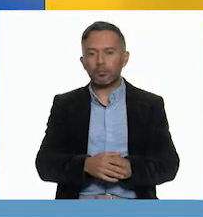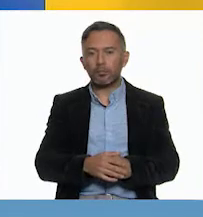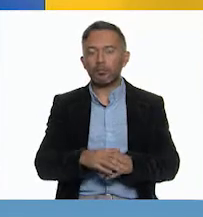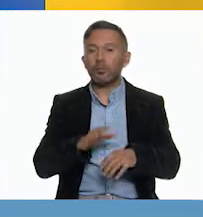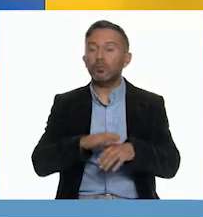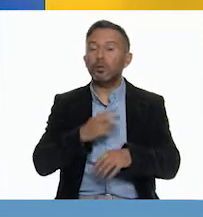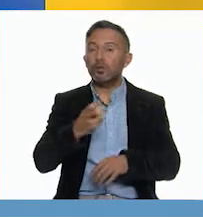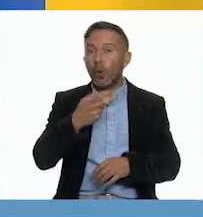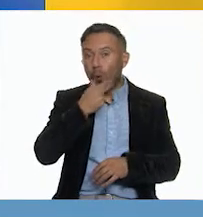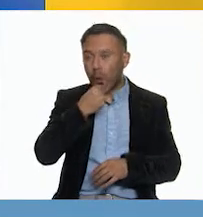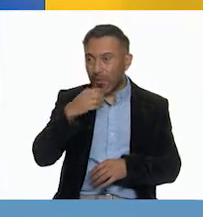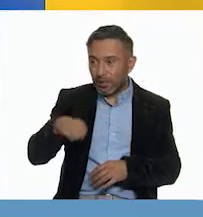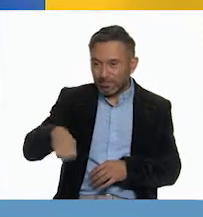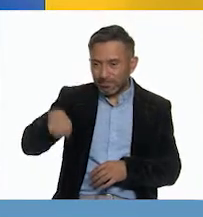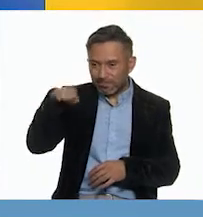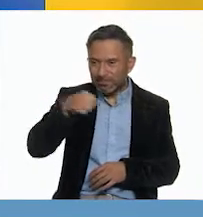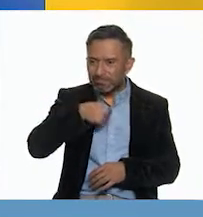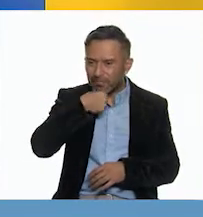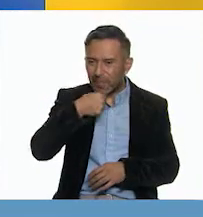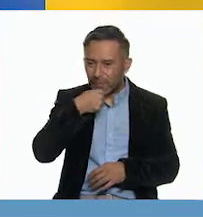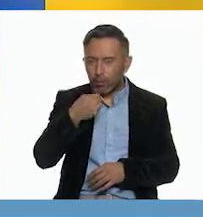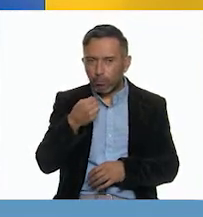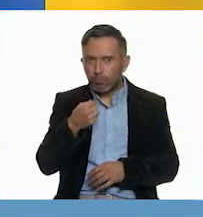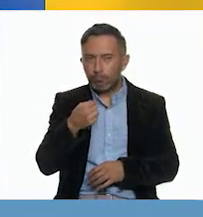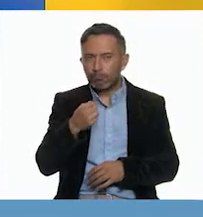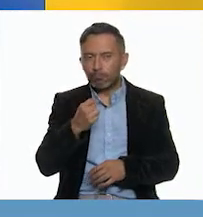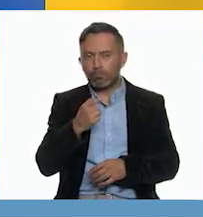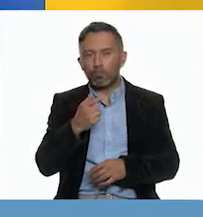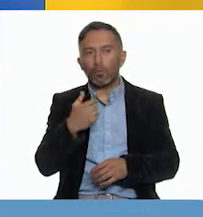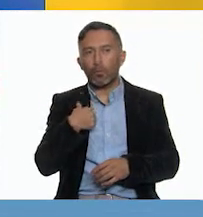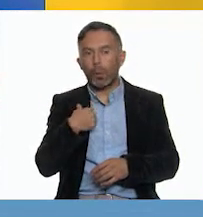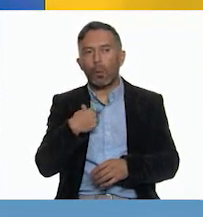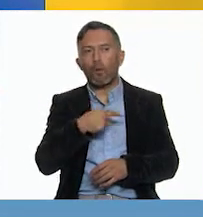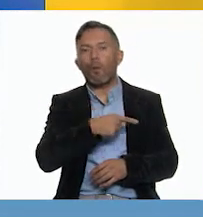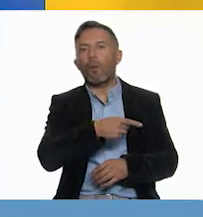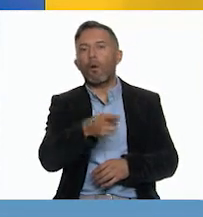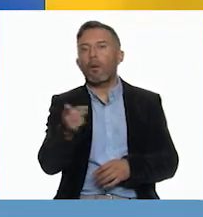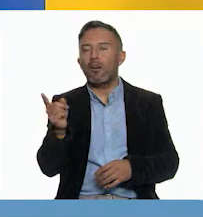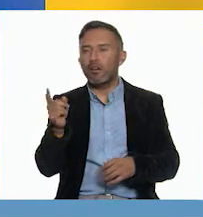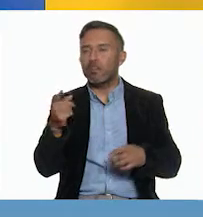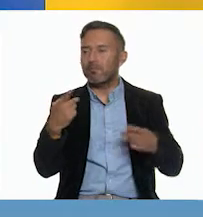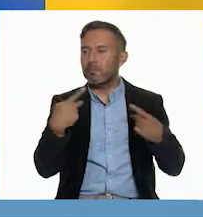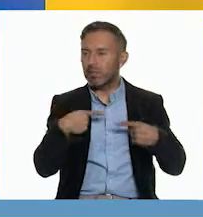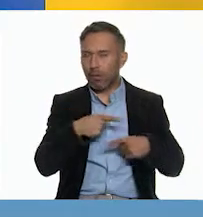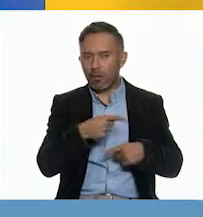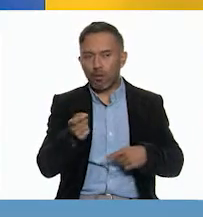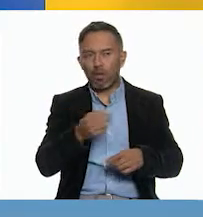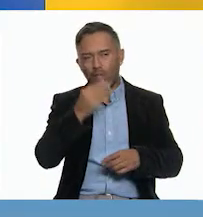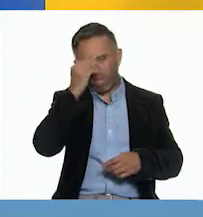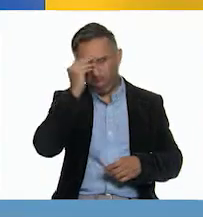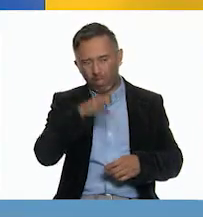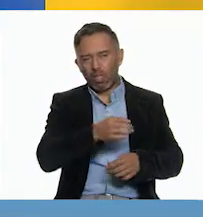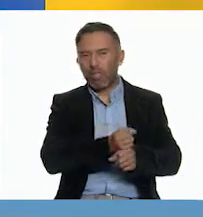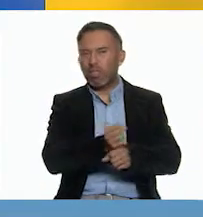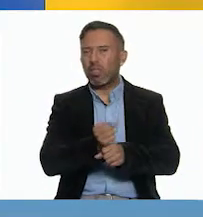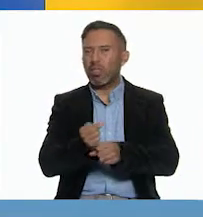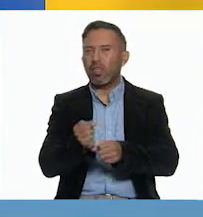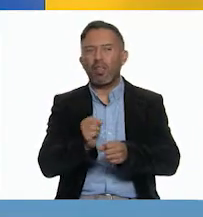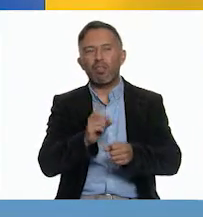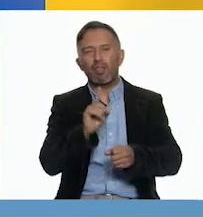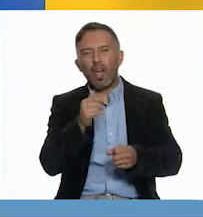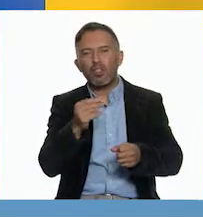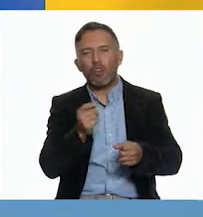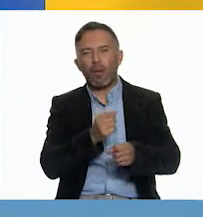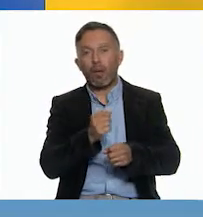del viejito, porque él se cuidó de no dañar a ninguno de los habitantes del pueblo, ni siquiera a la peor señora del